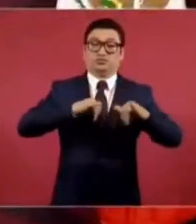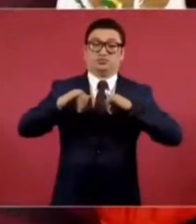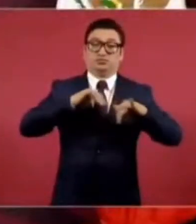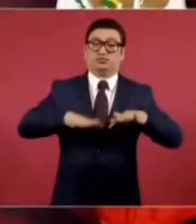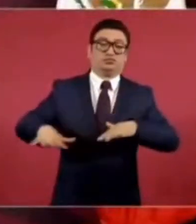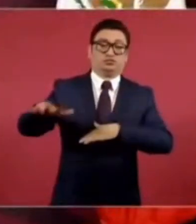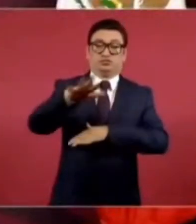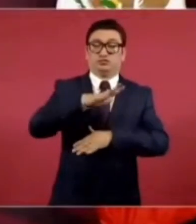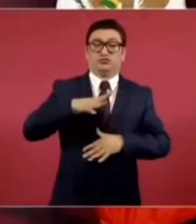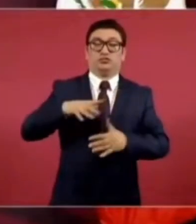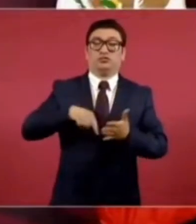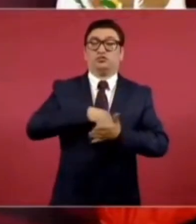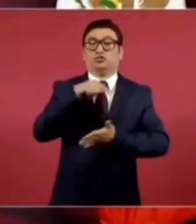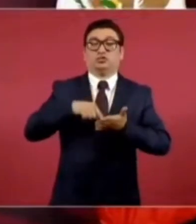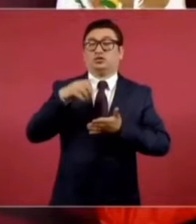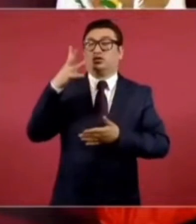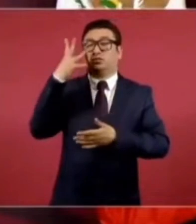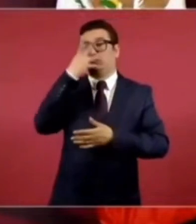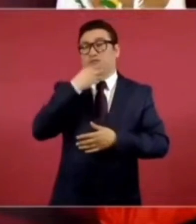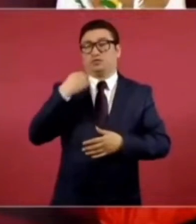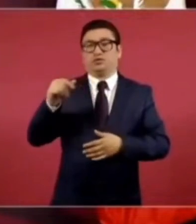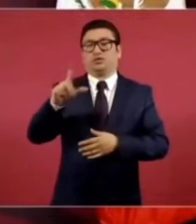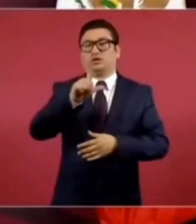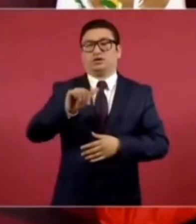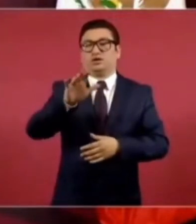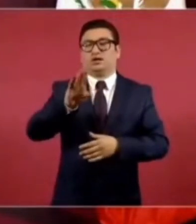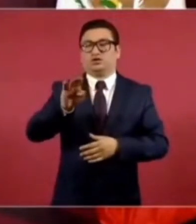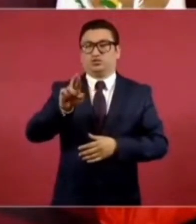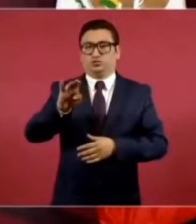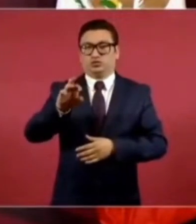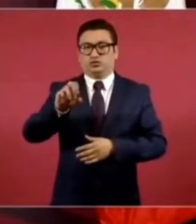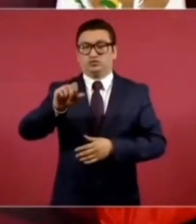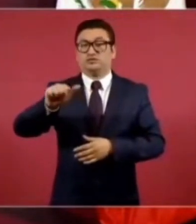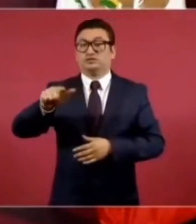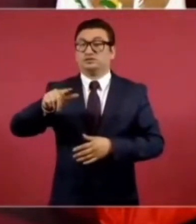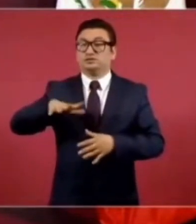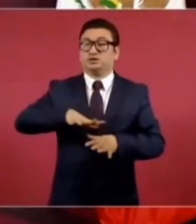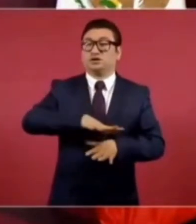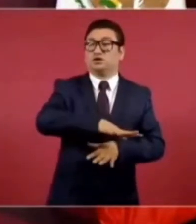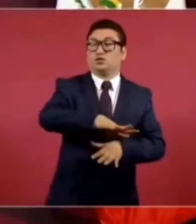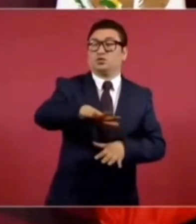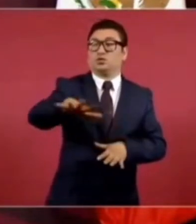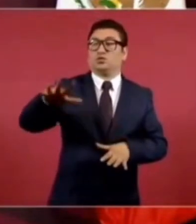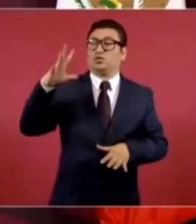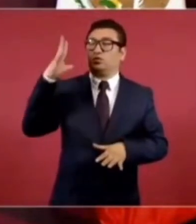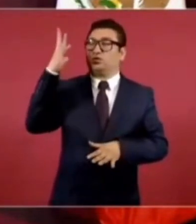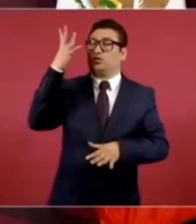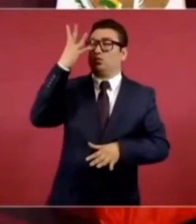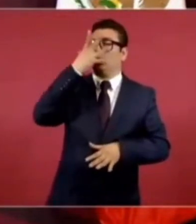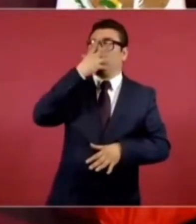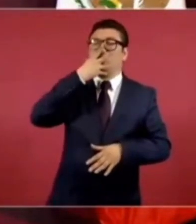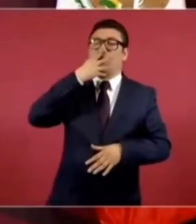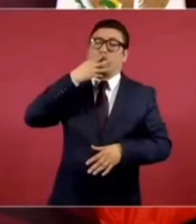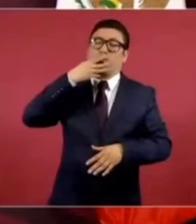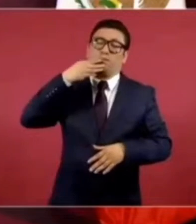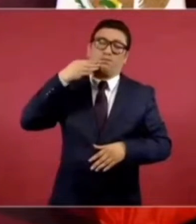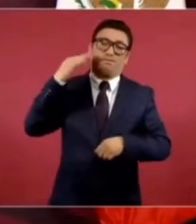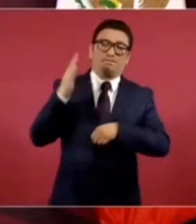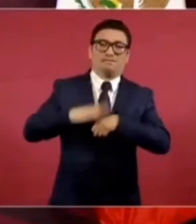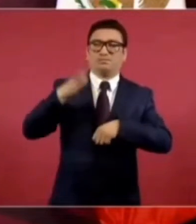bellísima La Rumorosa es de los paisajes más bellos del